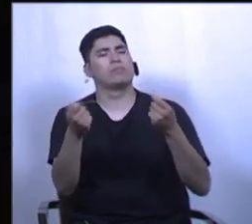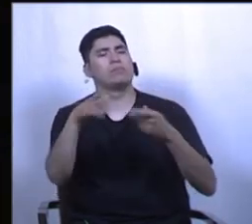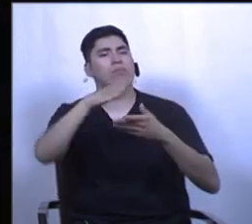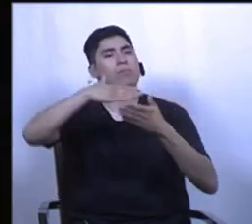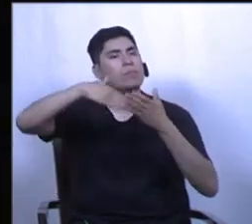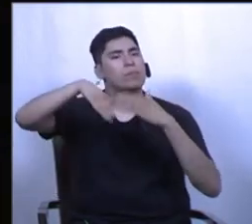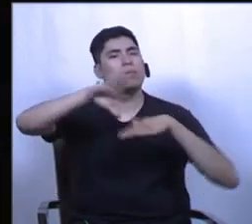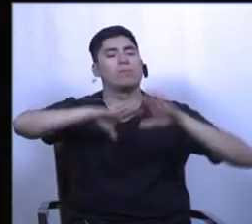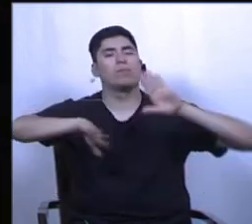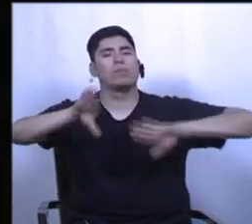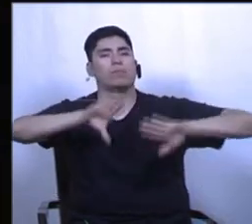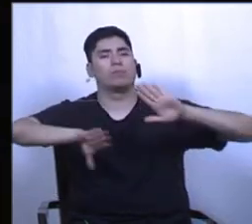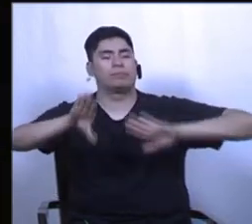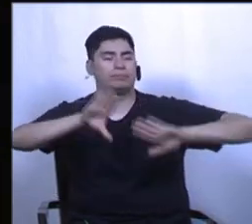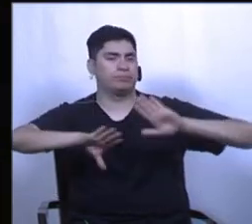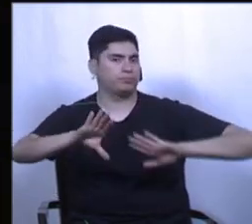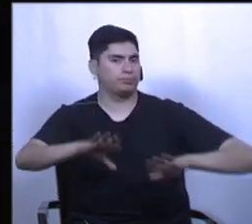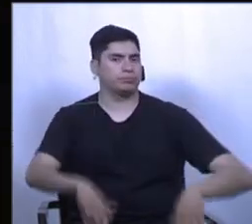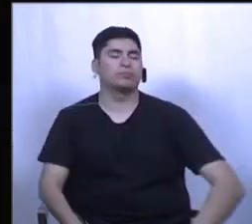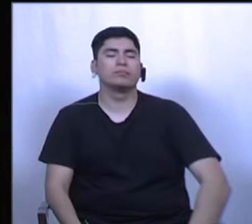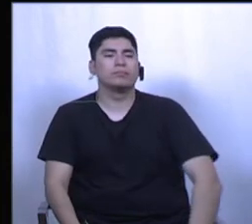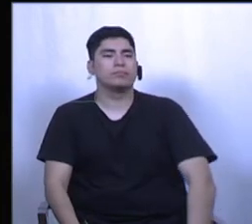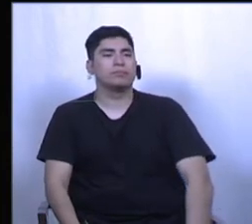están neuroprotegidas.